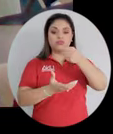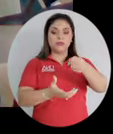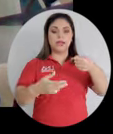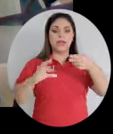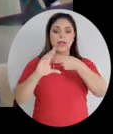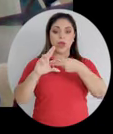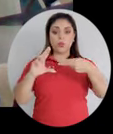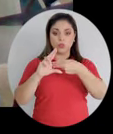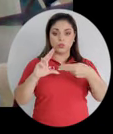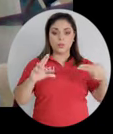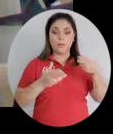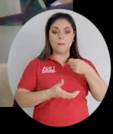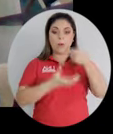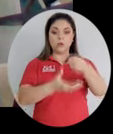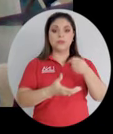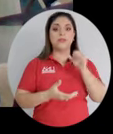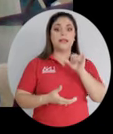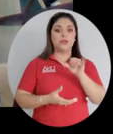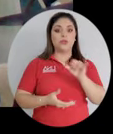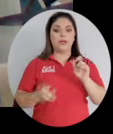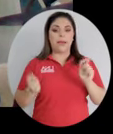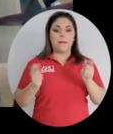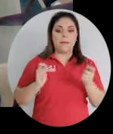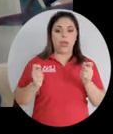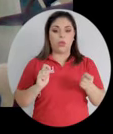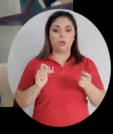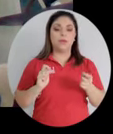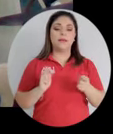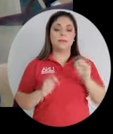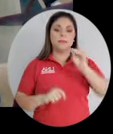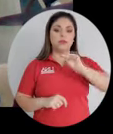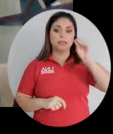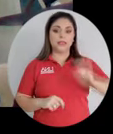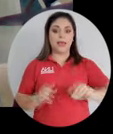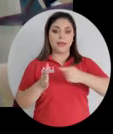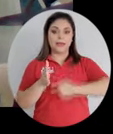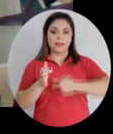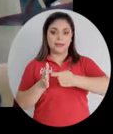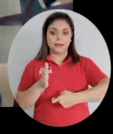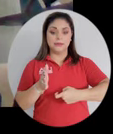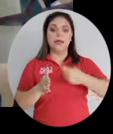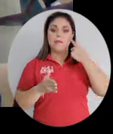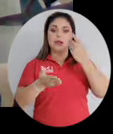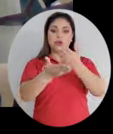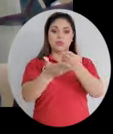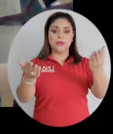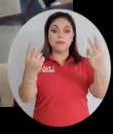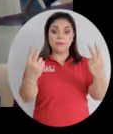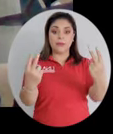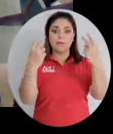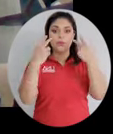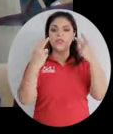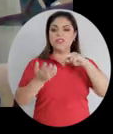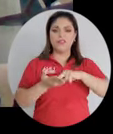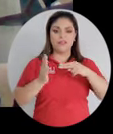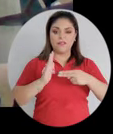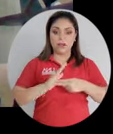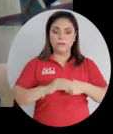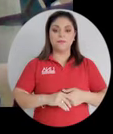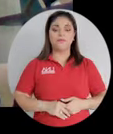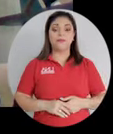la colocación de eurobonos, pues se ha comprometido mucho el comportamiento de las tasas de interés. ¿Qué quiero decir esto en términos llanos para